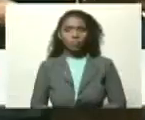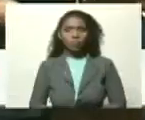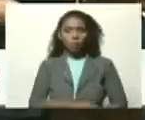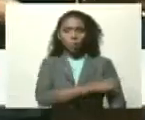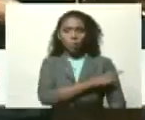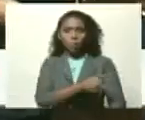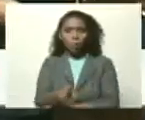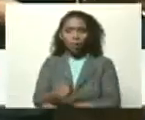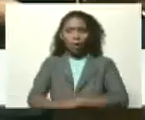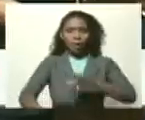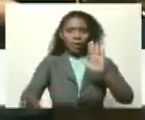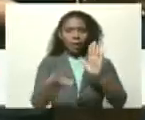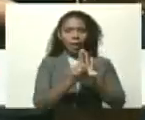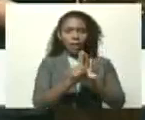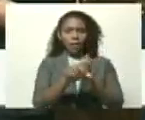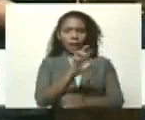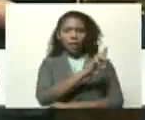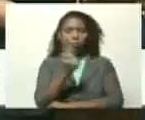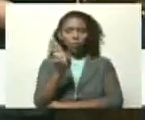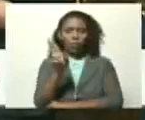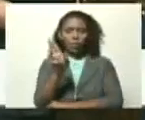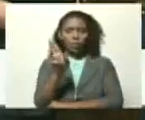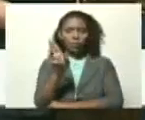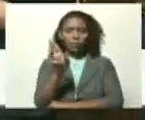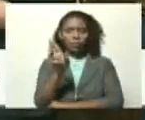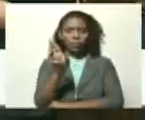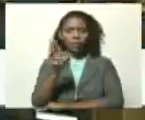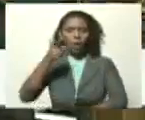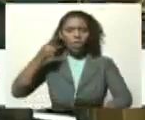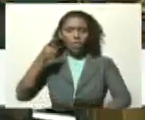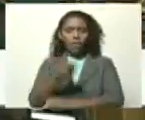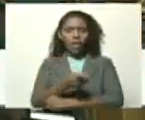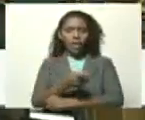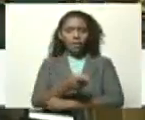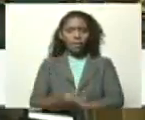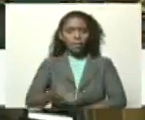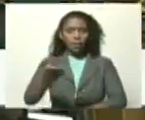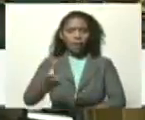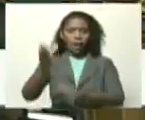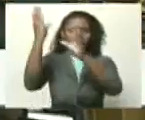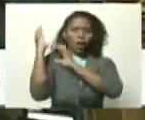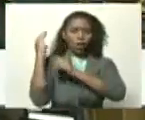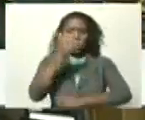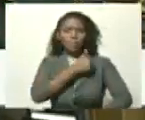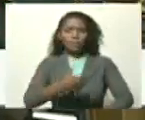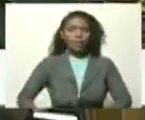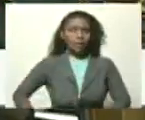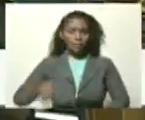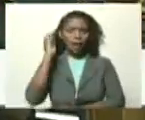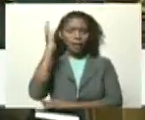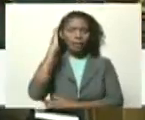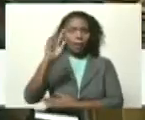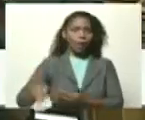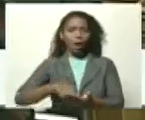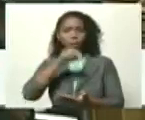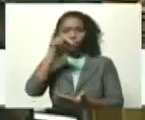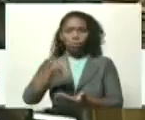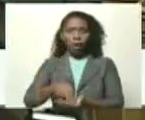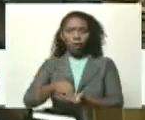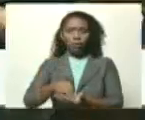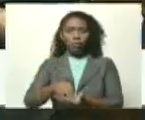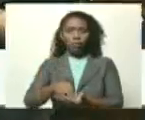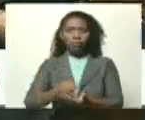¿Cumplir con las leyes de la República y los deberes inherentes al cargo de presidente de la Asamblea